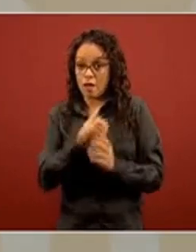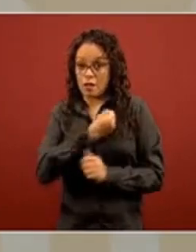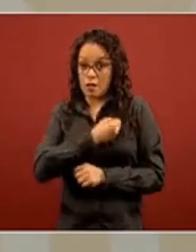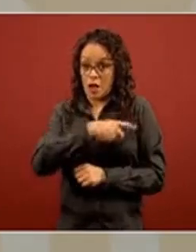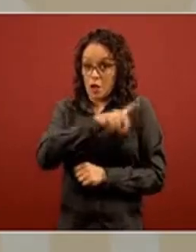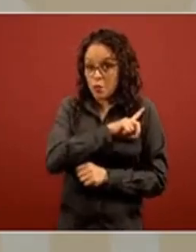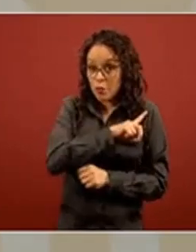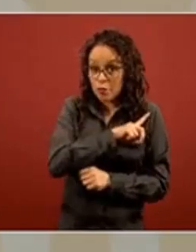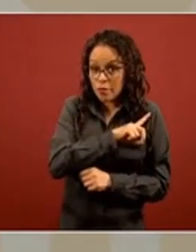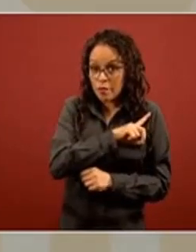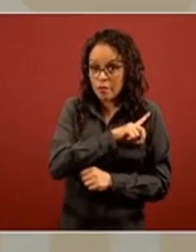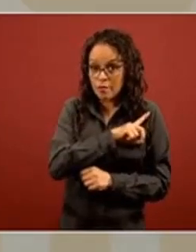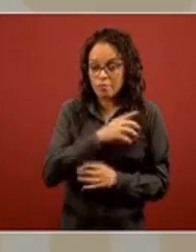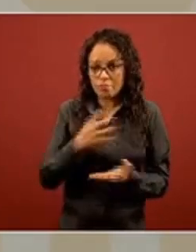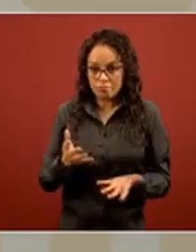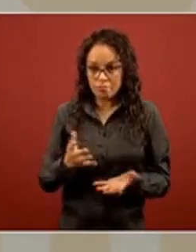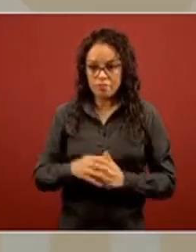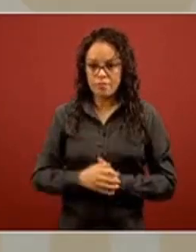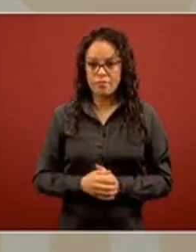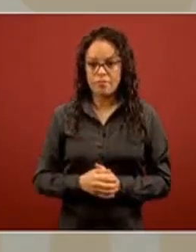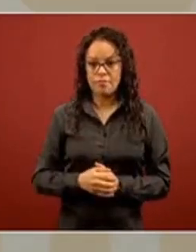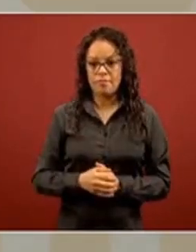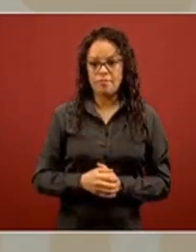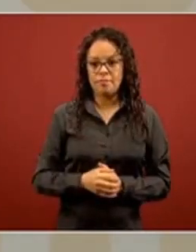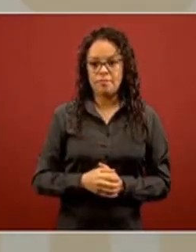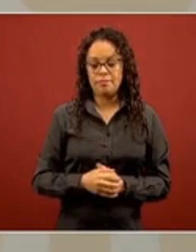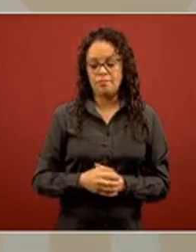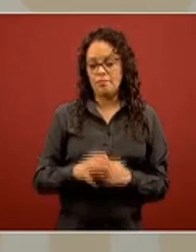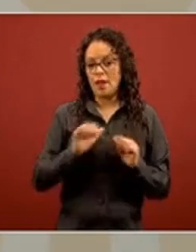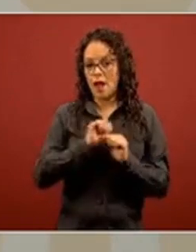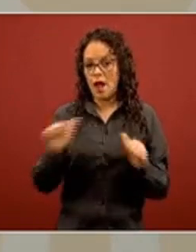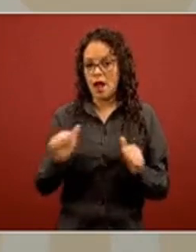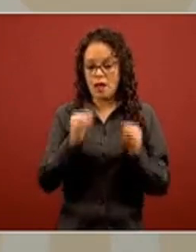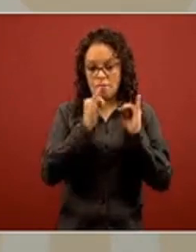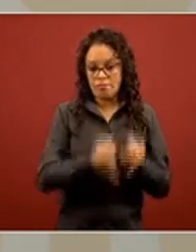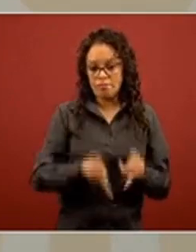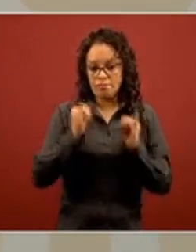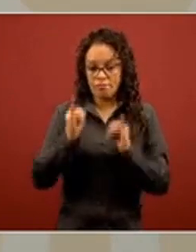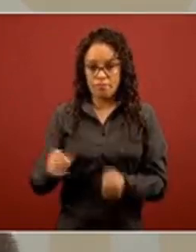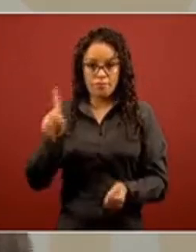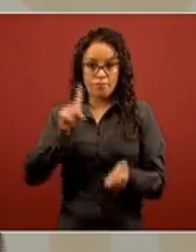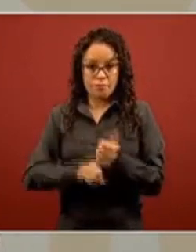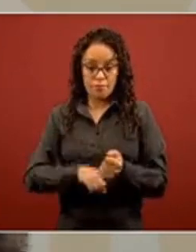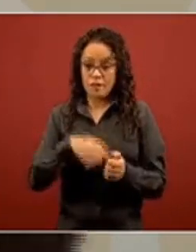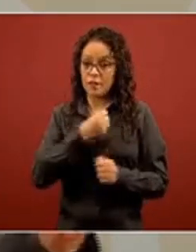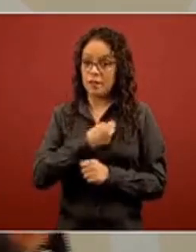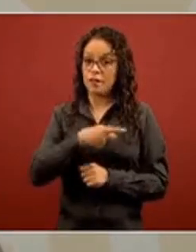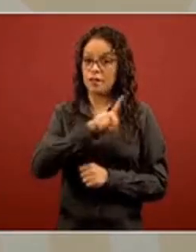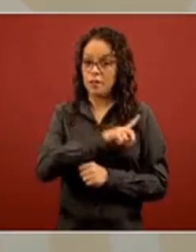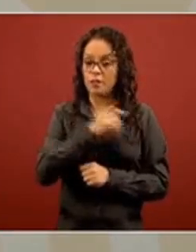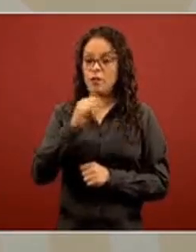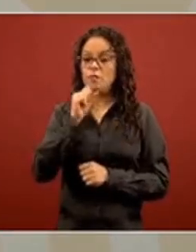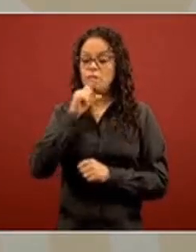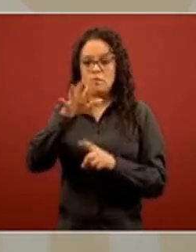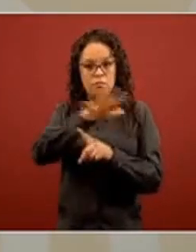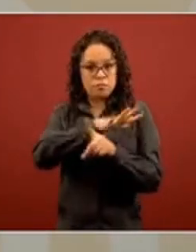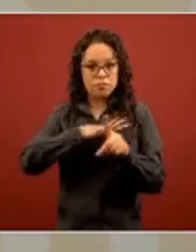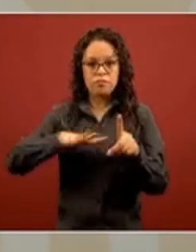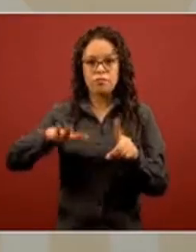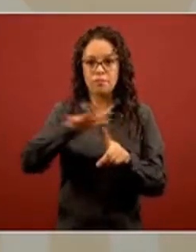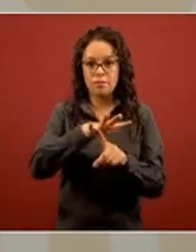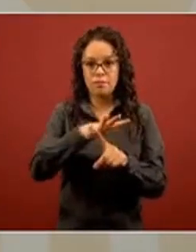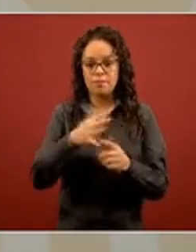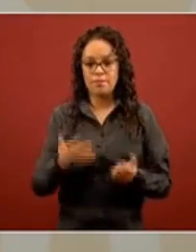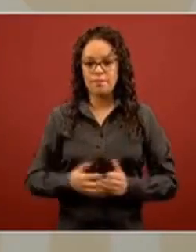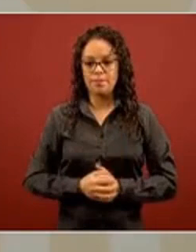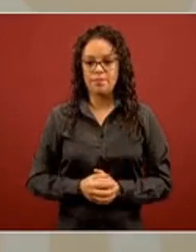medicina, en la experiencia clínica individual de la salud, como en salud pública, las cosas